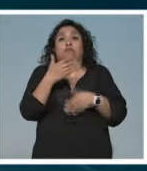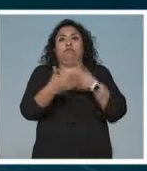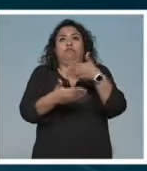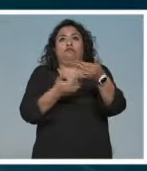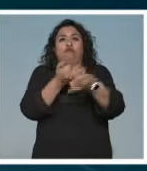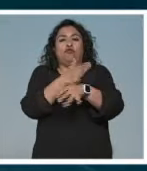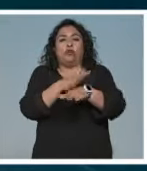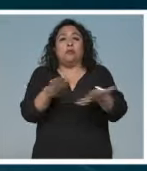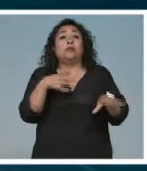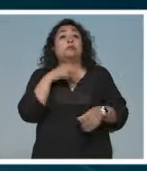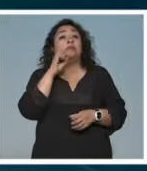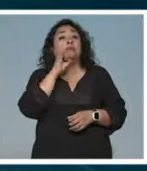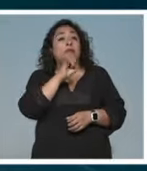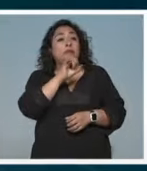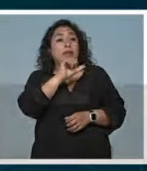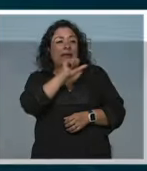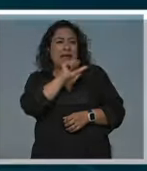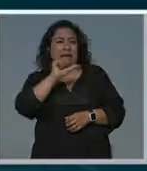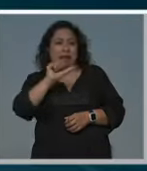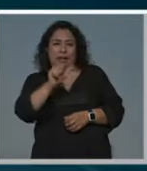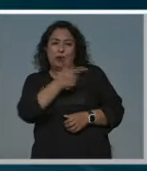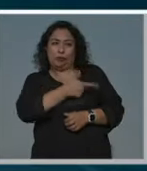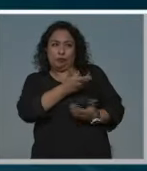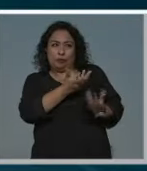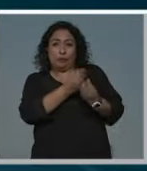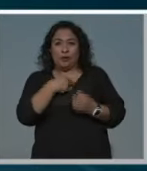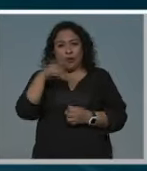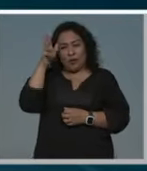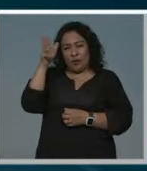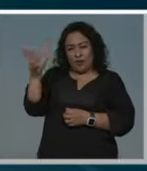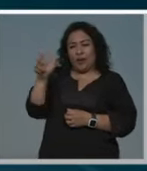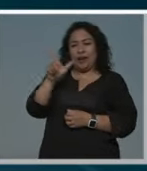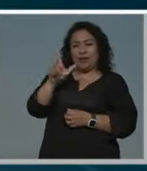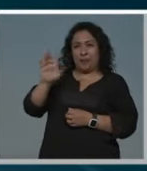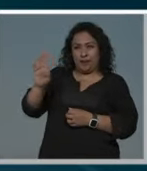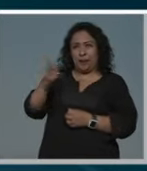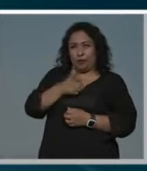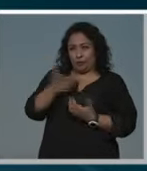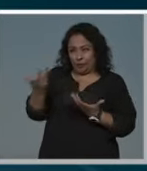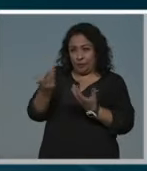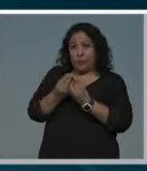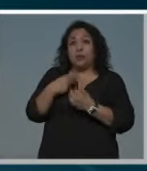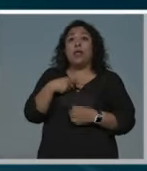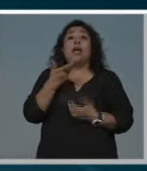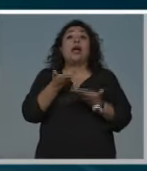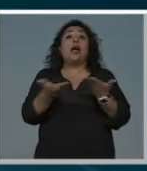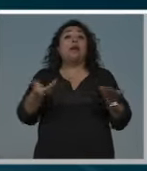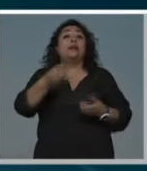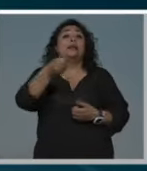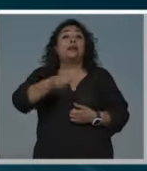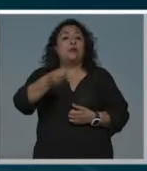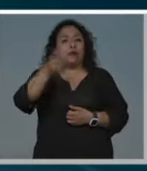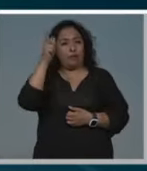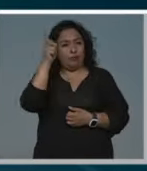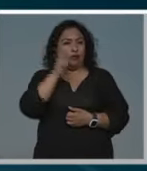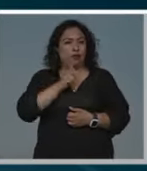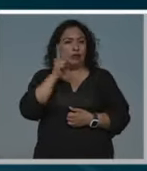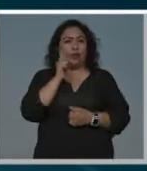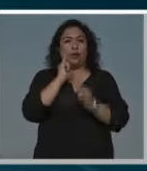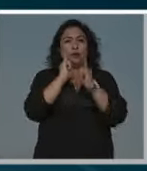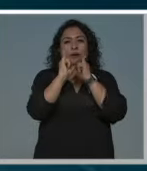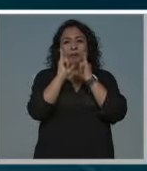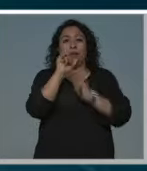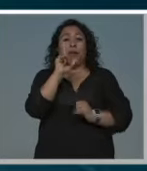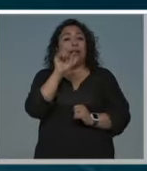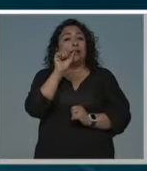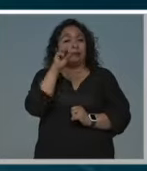avance. Efectivamente, Alberto Aranda, qué gusto estar contigo. Hola, Laura. Qué gusto recibirte. Bueno, pues vamos a saludar también a Laura Regis en la interpretación